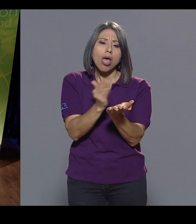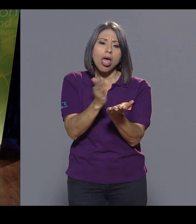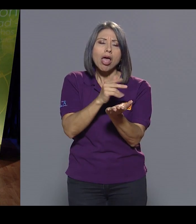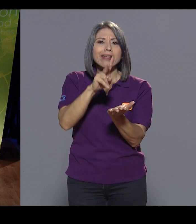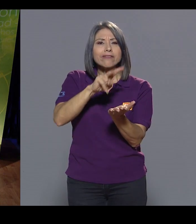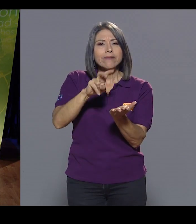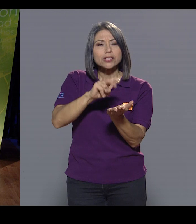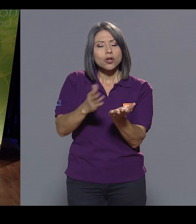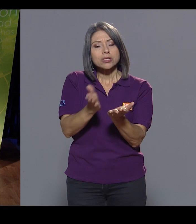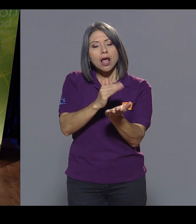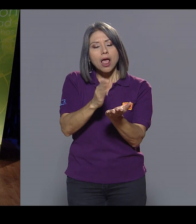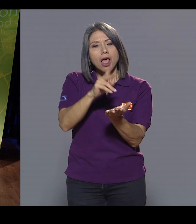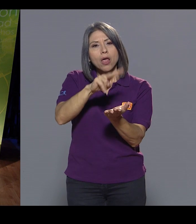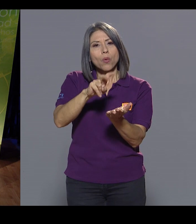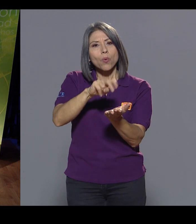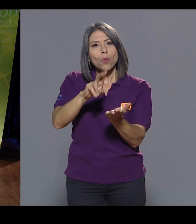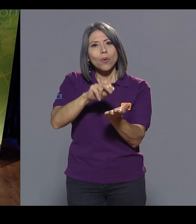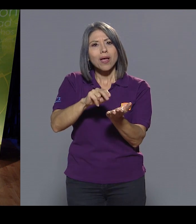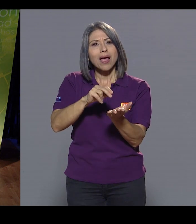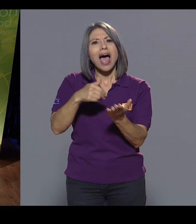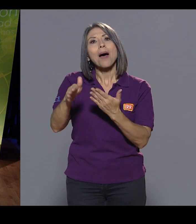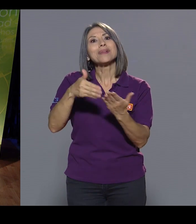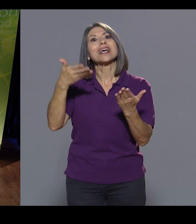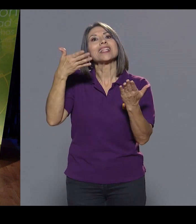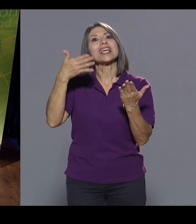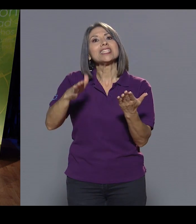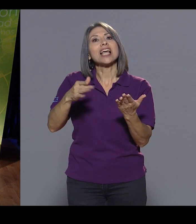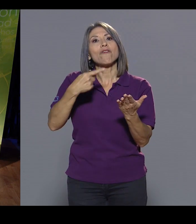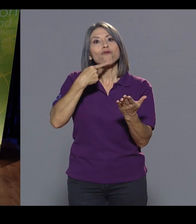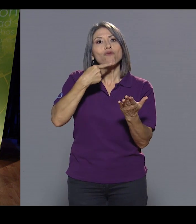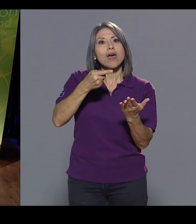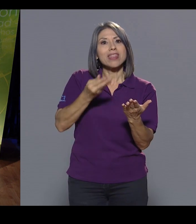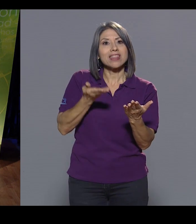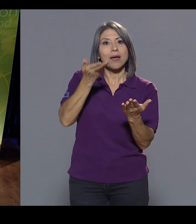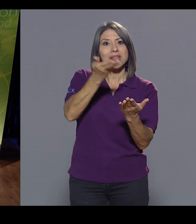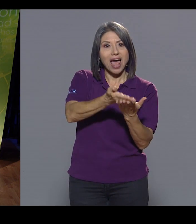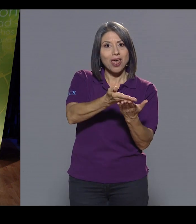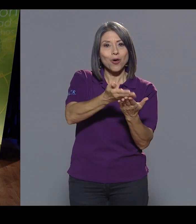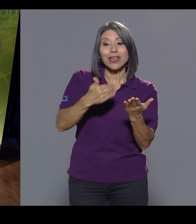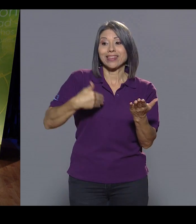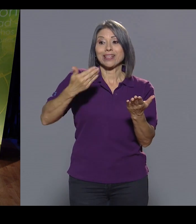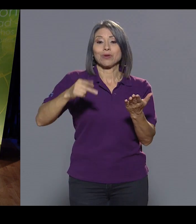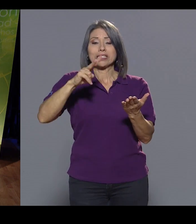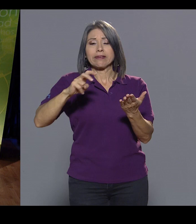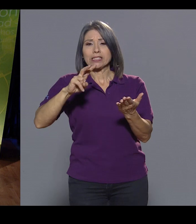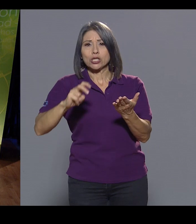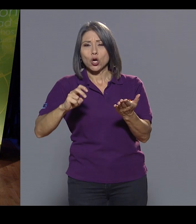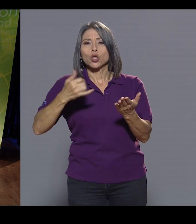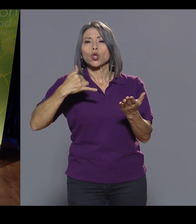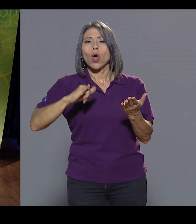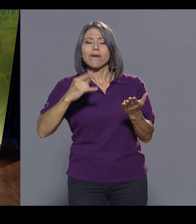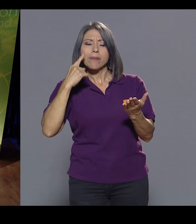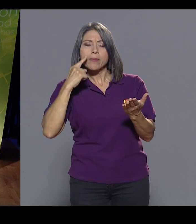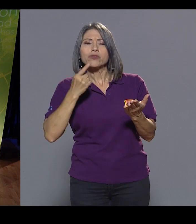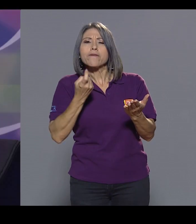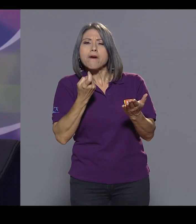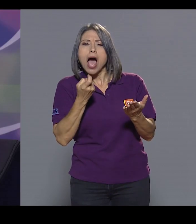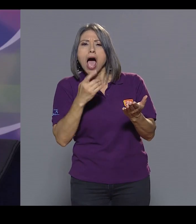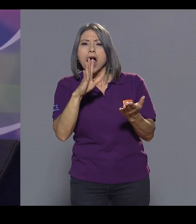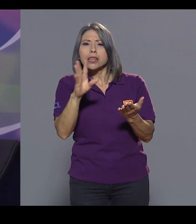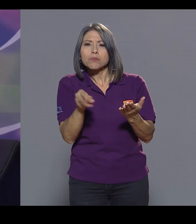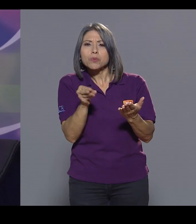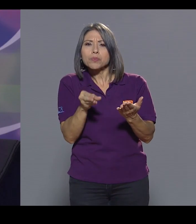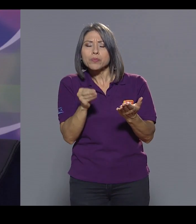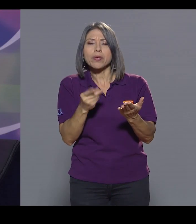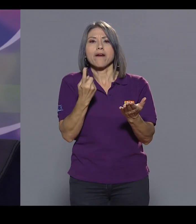fue dictaminado, al hacerle la revisión todavía encontramos otros elementos que se le podían incorporar, que se le